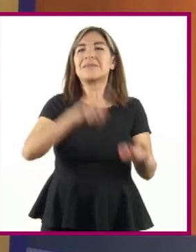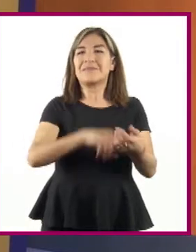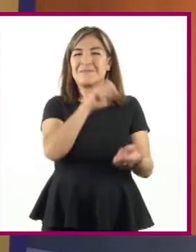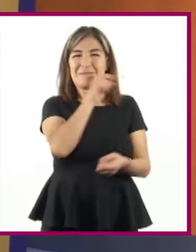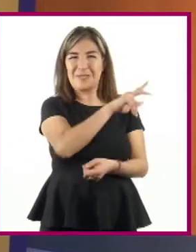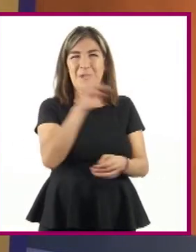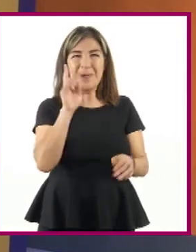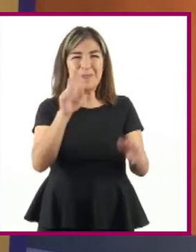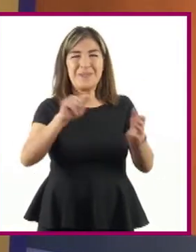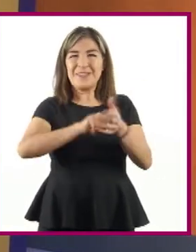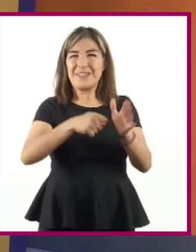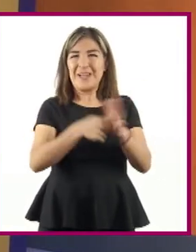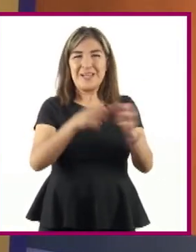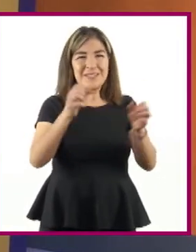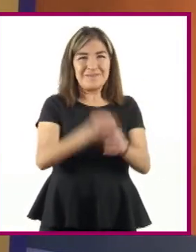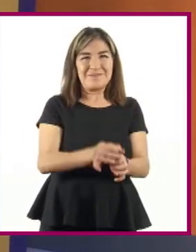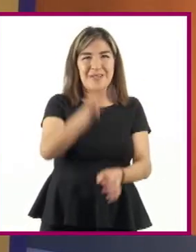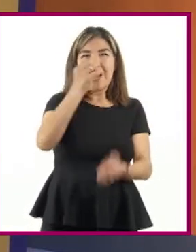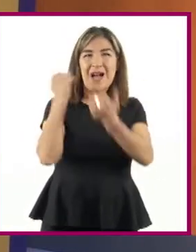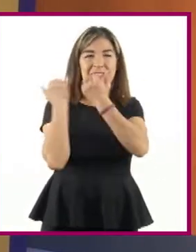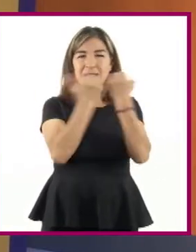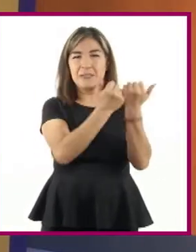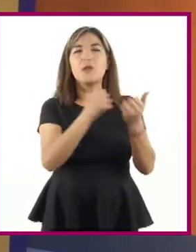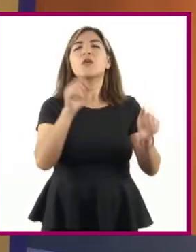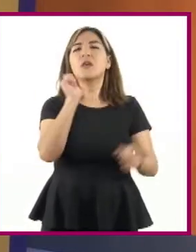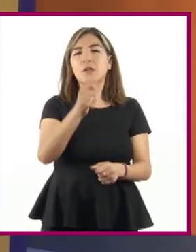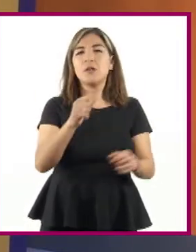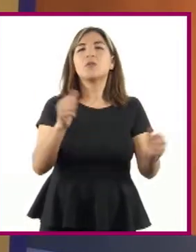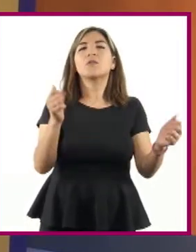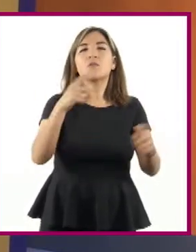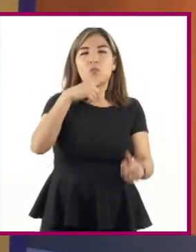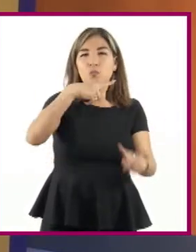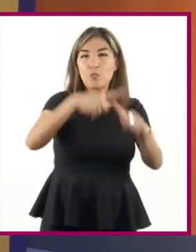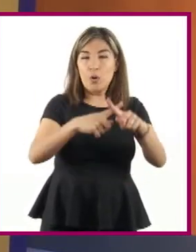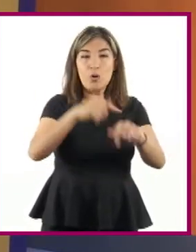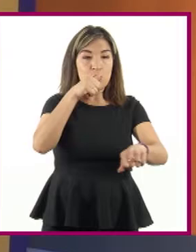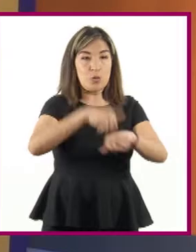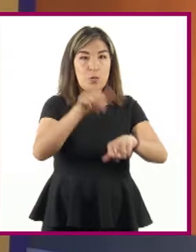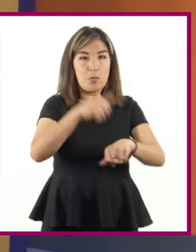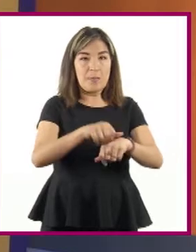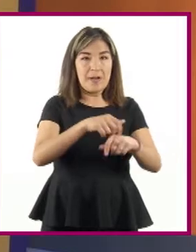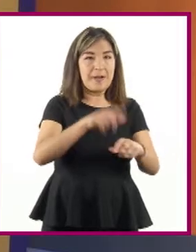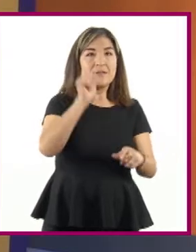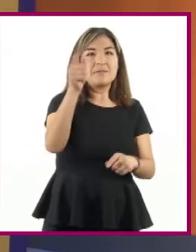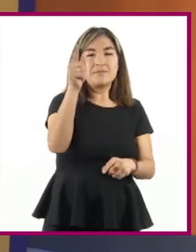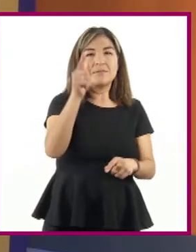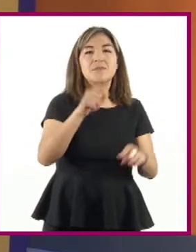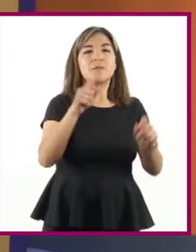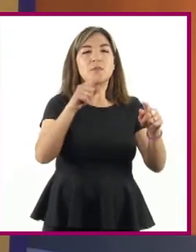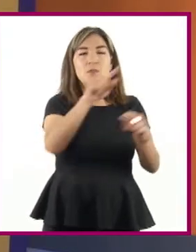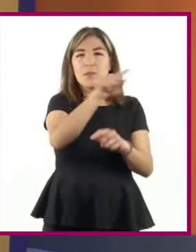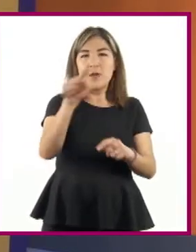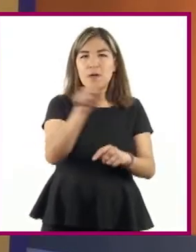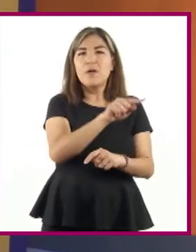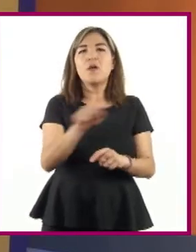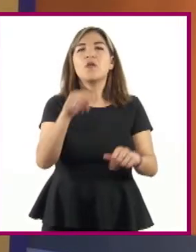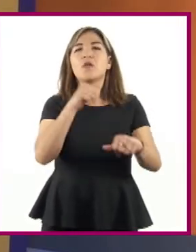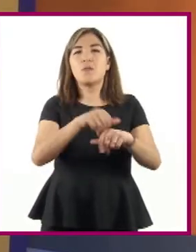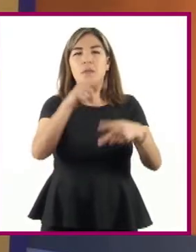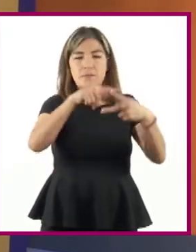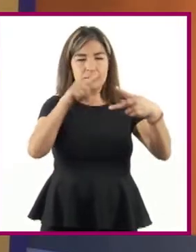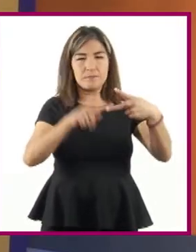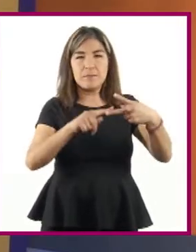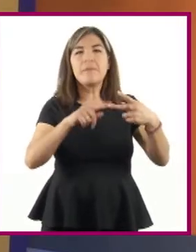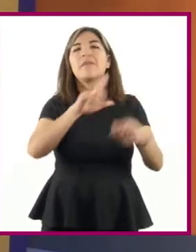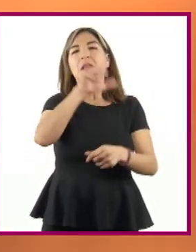pudimos justificar el método que ya conocemos, que consiste en multiplicar el numerador por numerador y posteriormente hacer el producto de